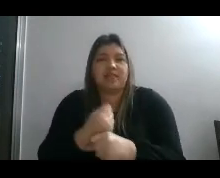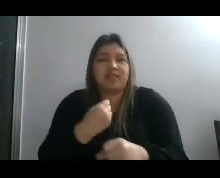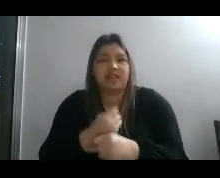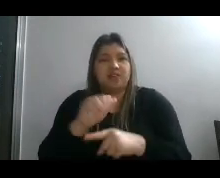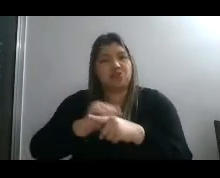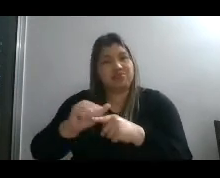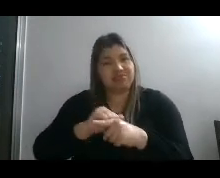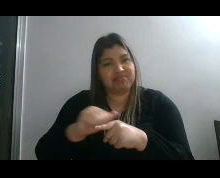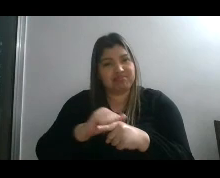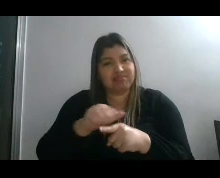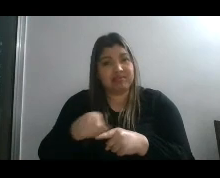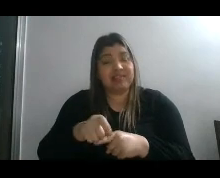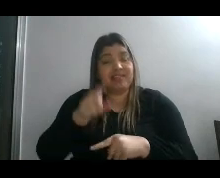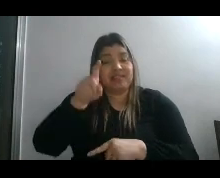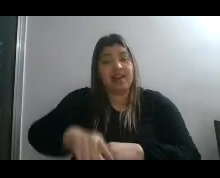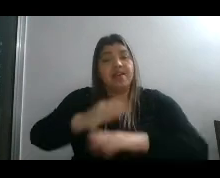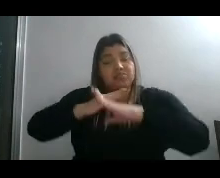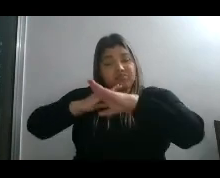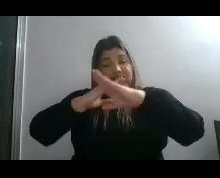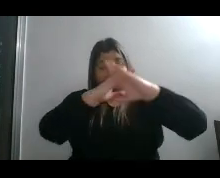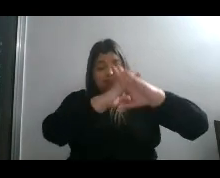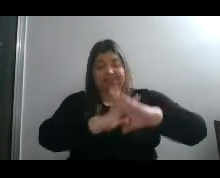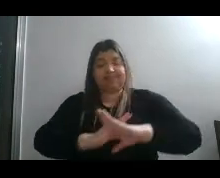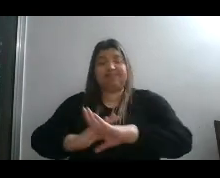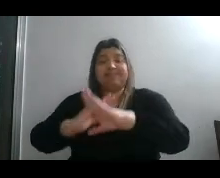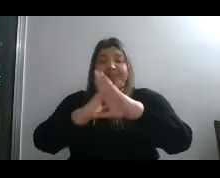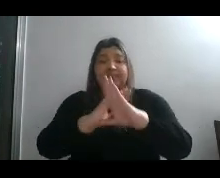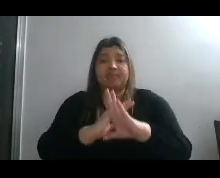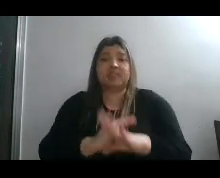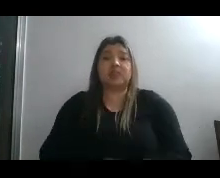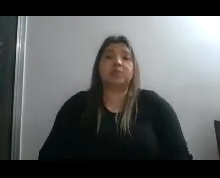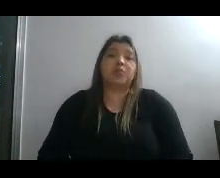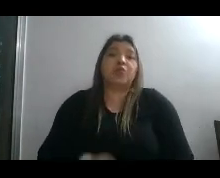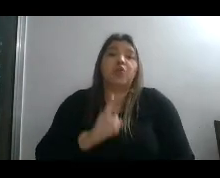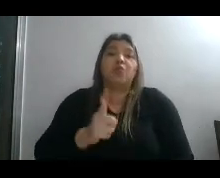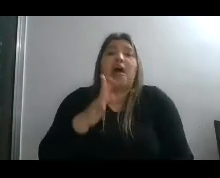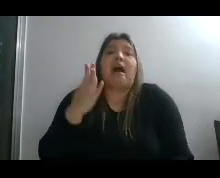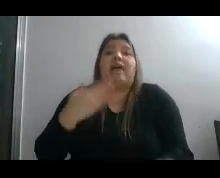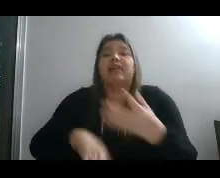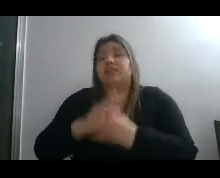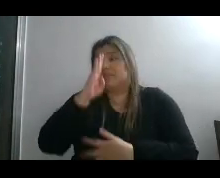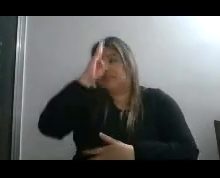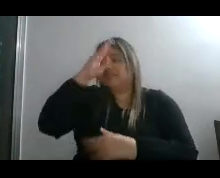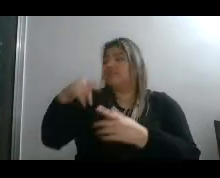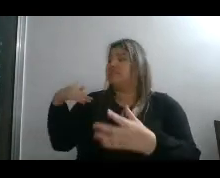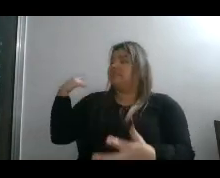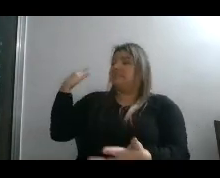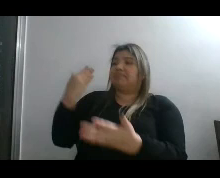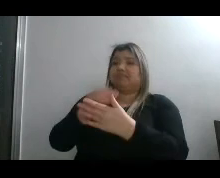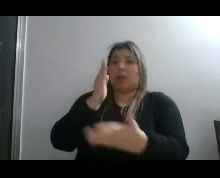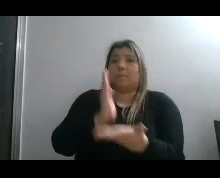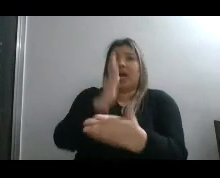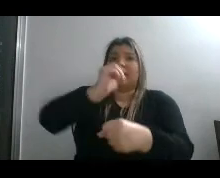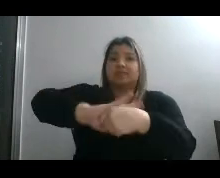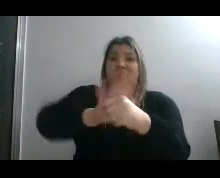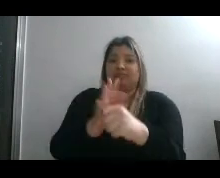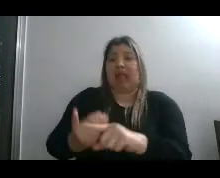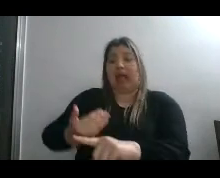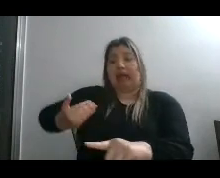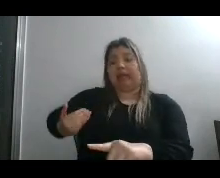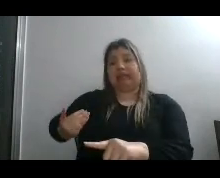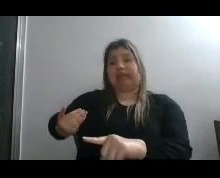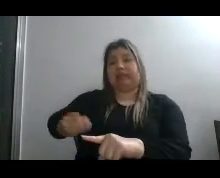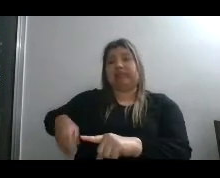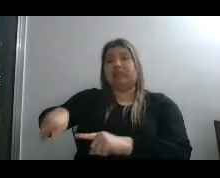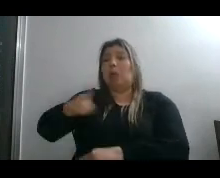Lo que pasa es que nosotros nos acostumbramos a atender a los pacientes a veces sin ningún elemento de protección personal y no utilizamos ni siquiera